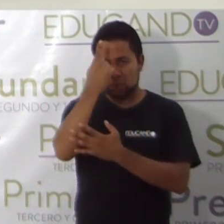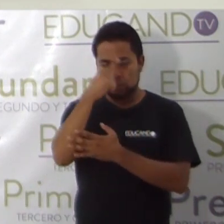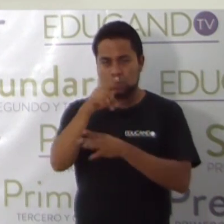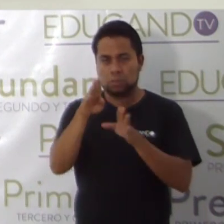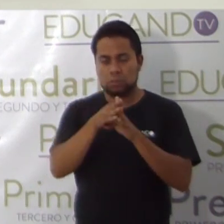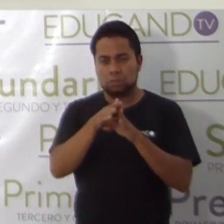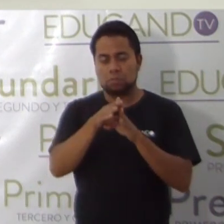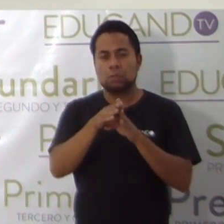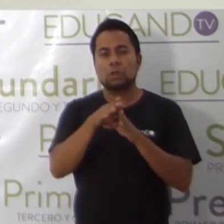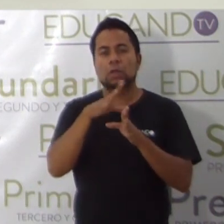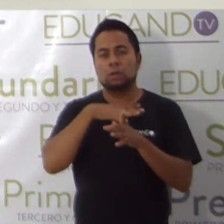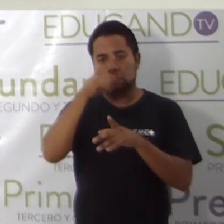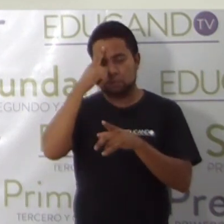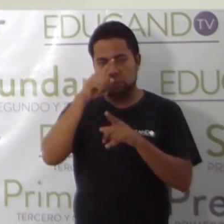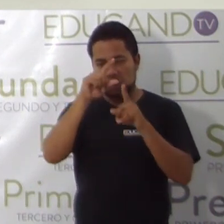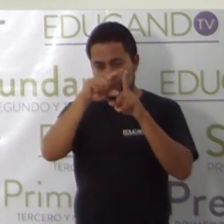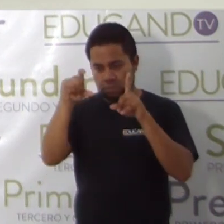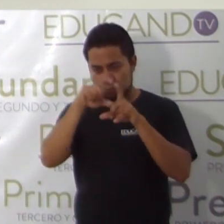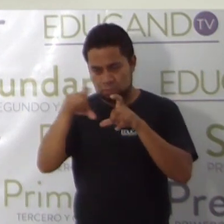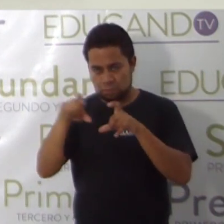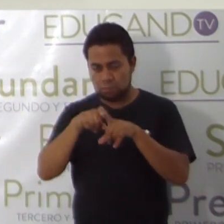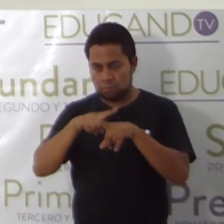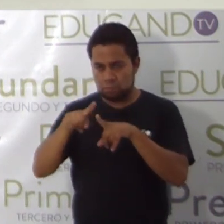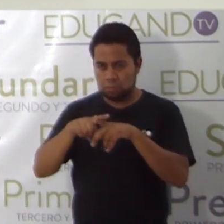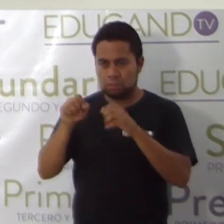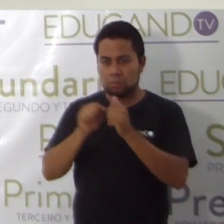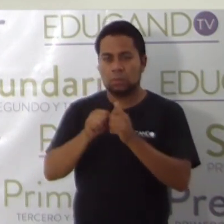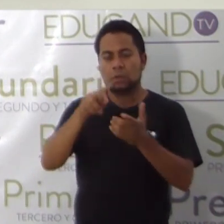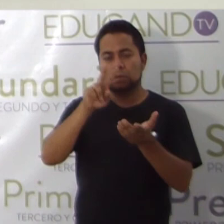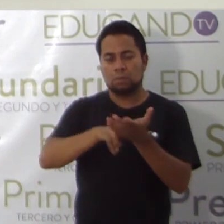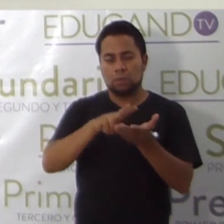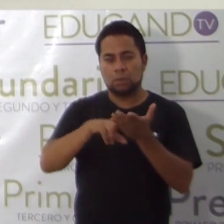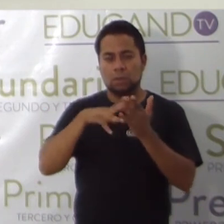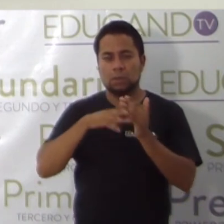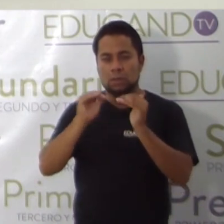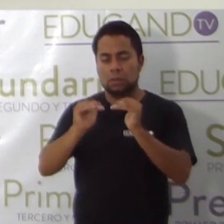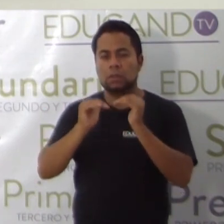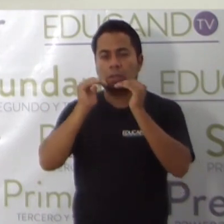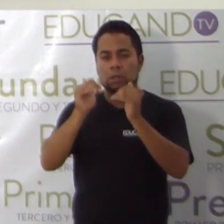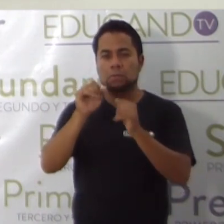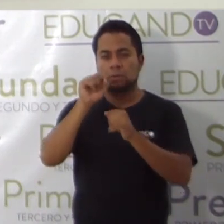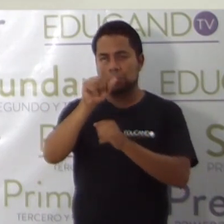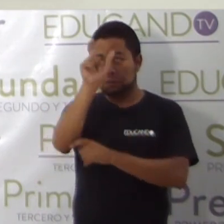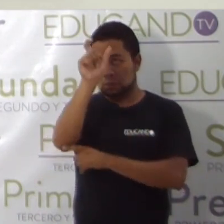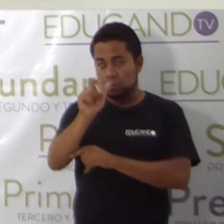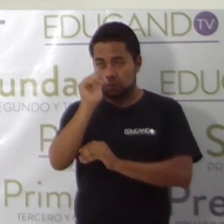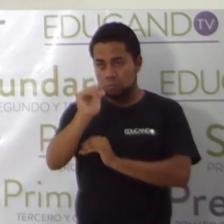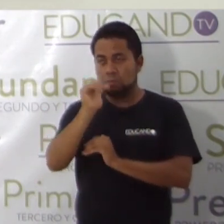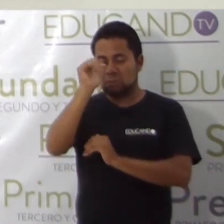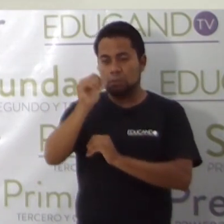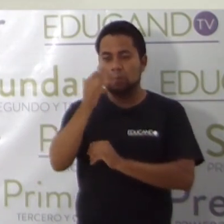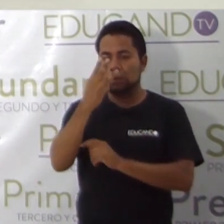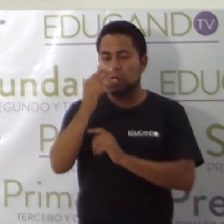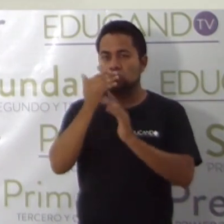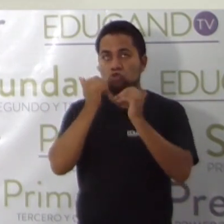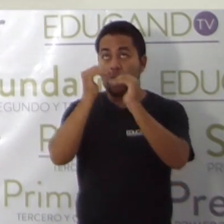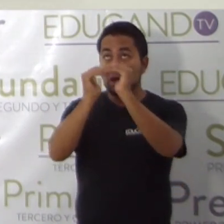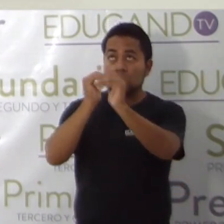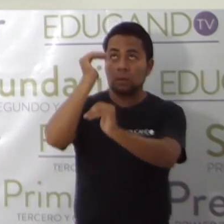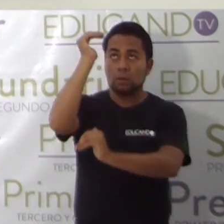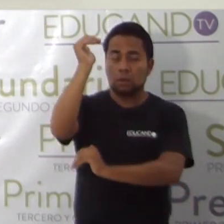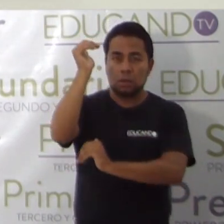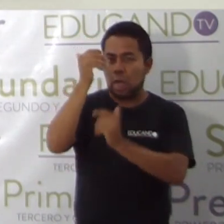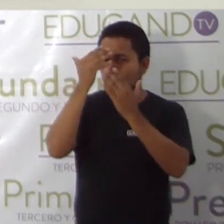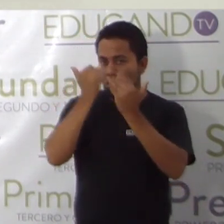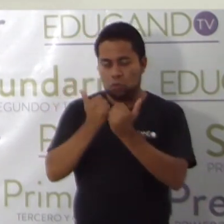cruce, cada una de las coordenadas, con el valor que tenga arriba sobre su misma columna. El 3 no tiene